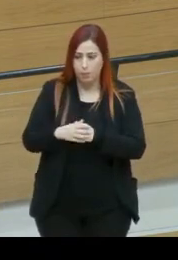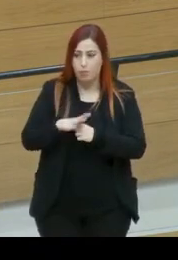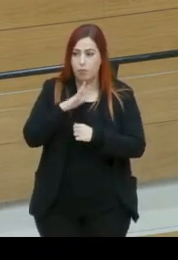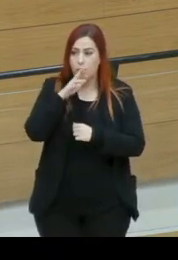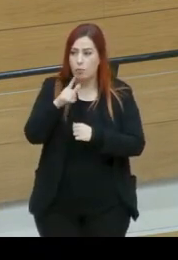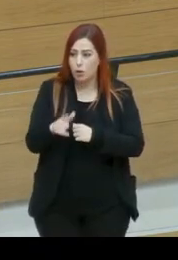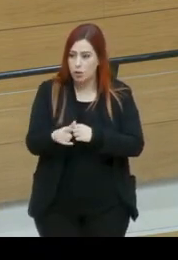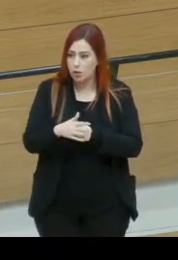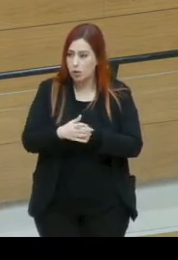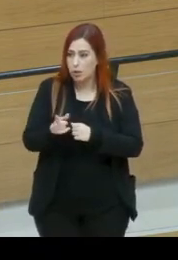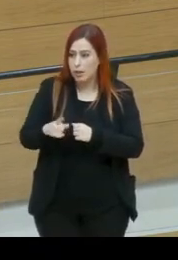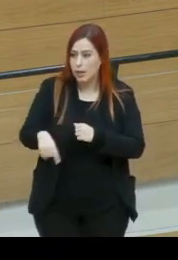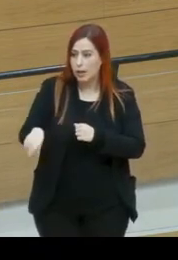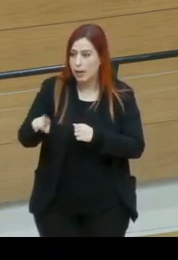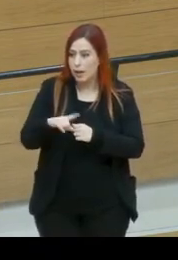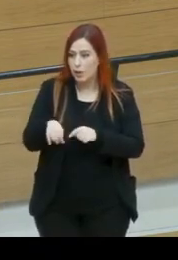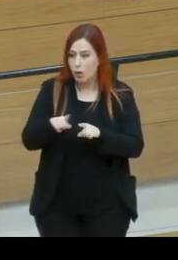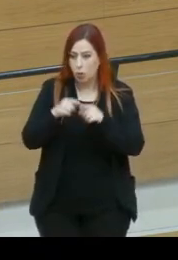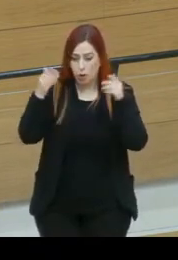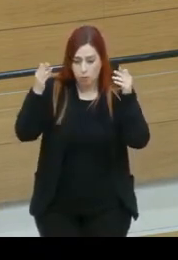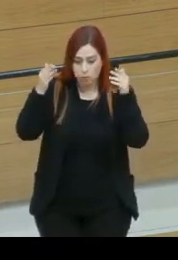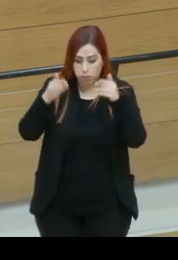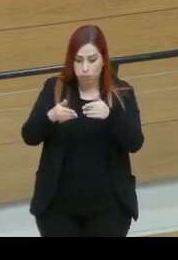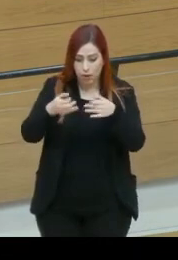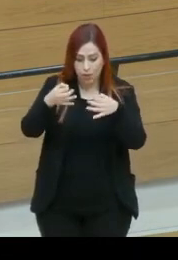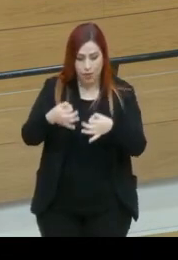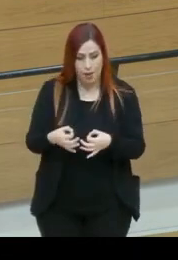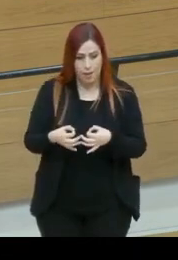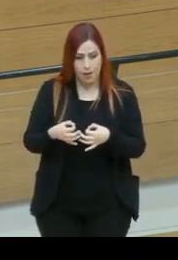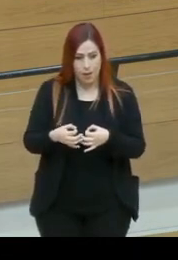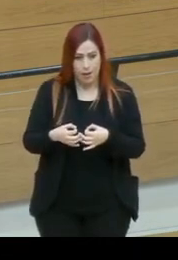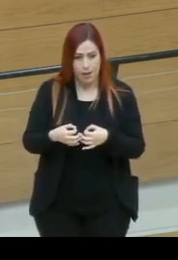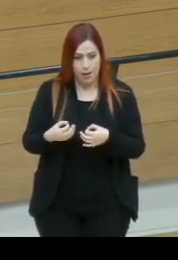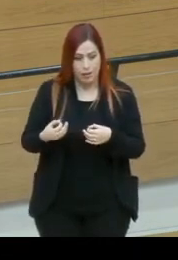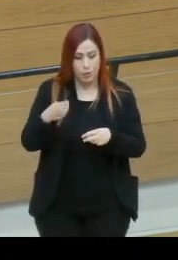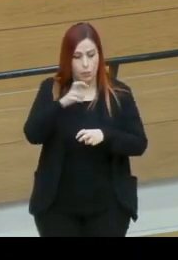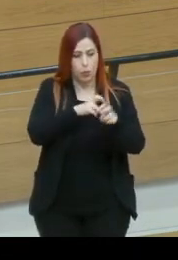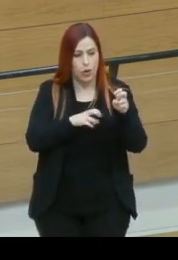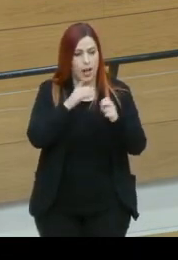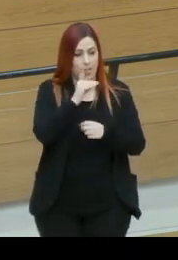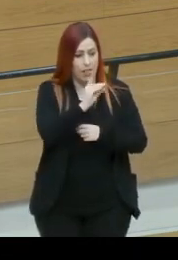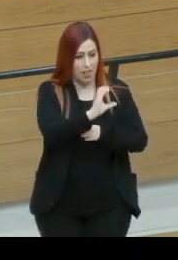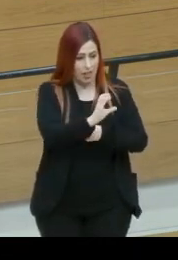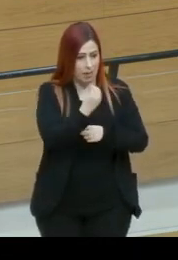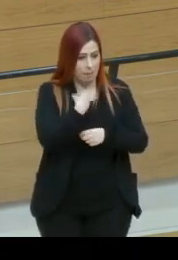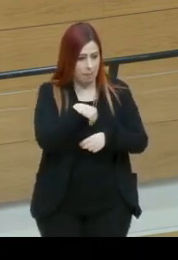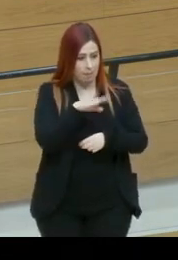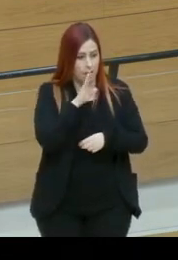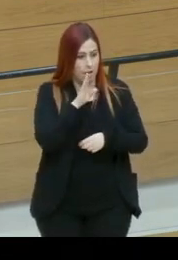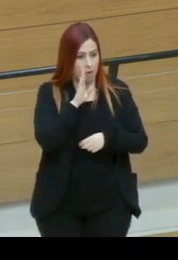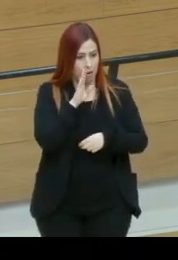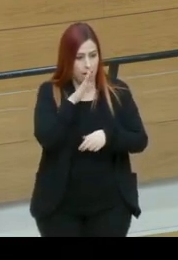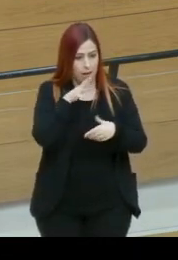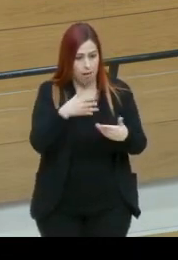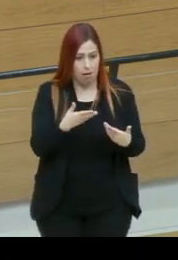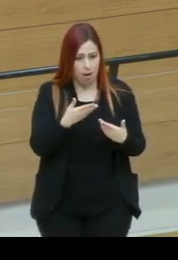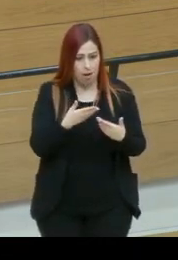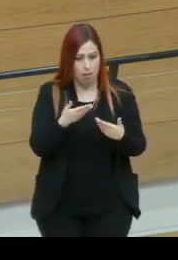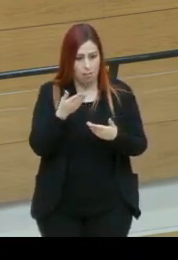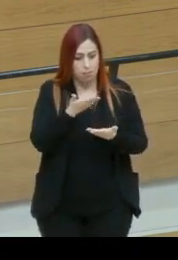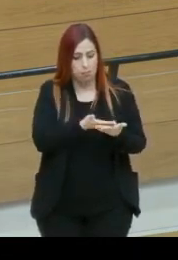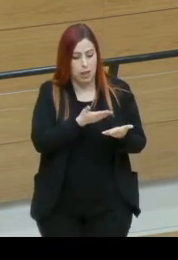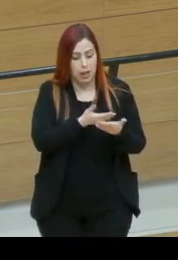tanto, ellos tienen que focalizarse, ir hacia D-cysteine, que D-cysteine se abra y los deje pasar